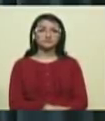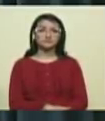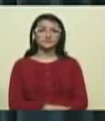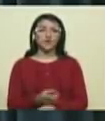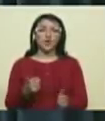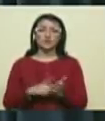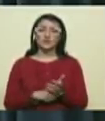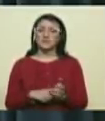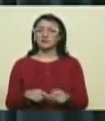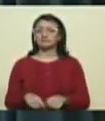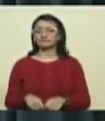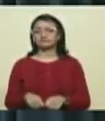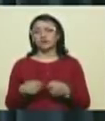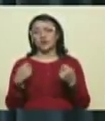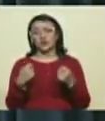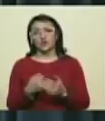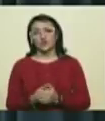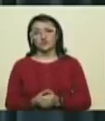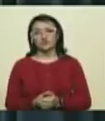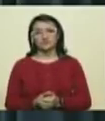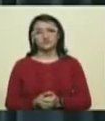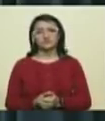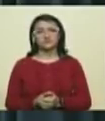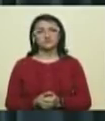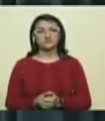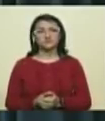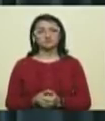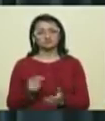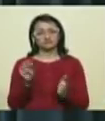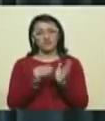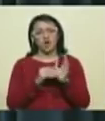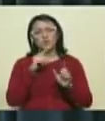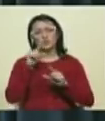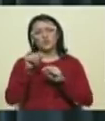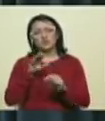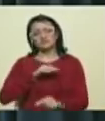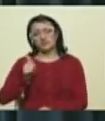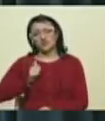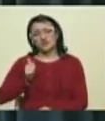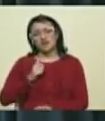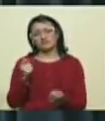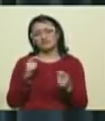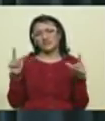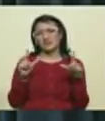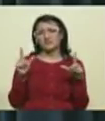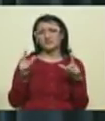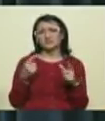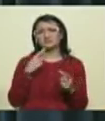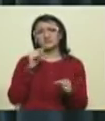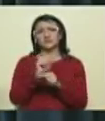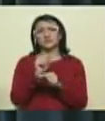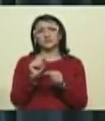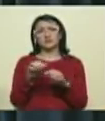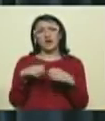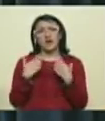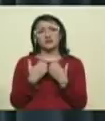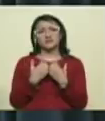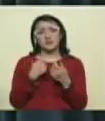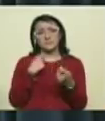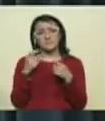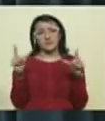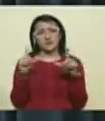a fracasar. Pongan lo que quieran poner en los tweets, hagan lo que quieran hacer con los medios de comunicación y con las agencias de prensa.